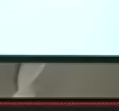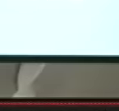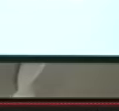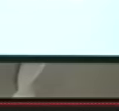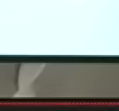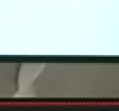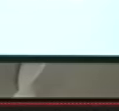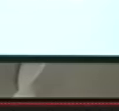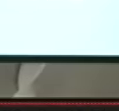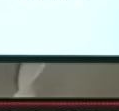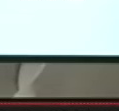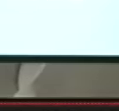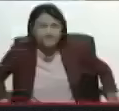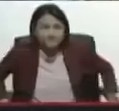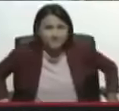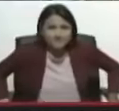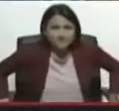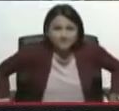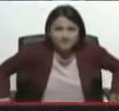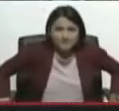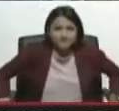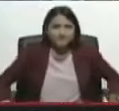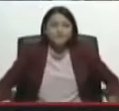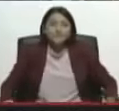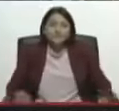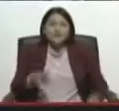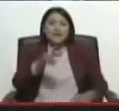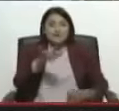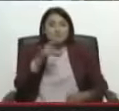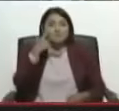También lo tienen en la pantalla.